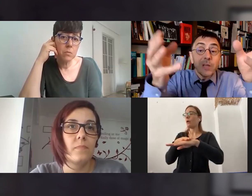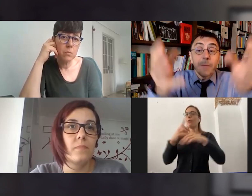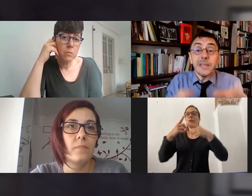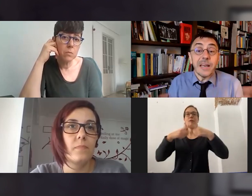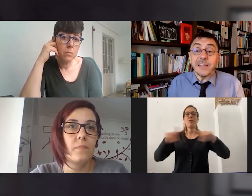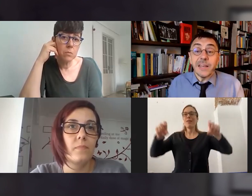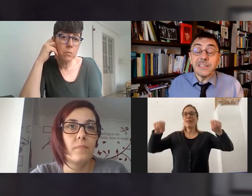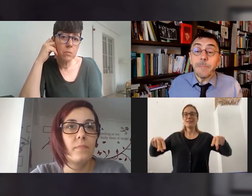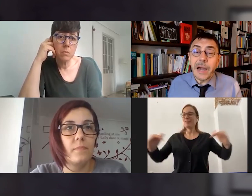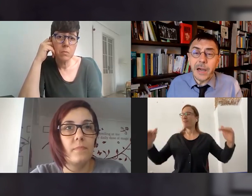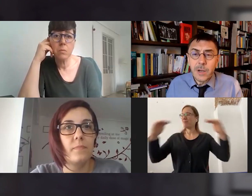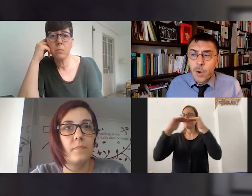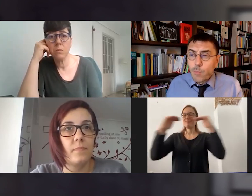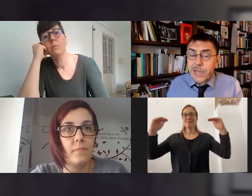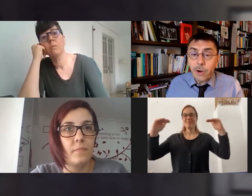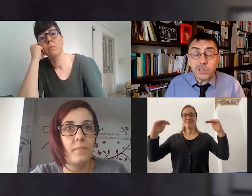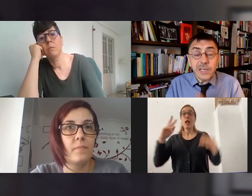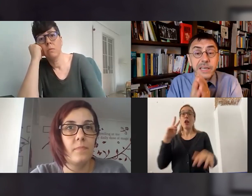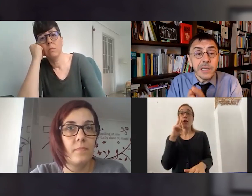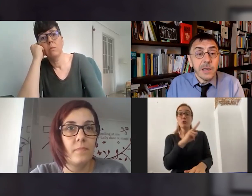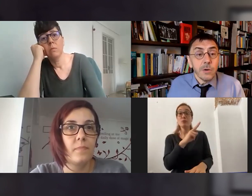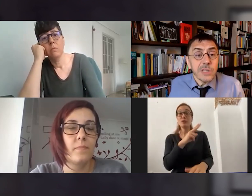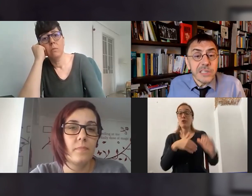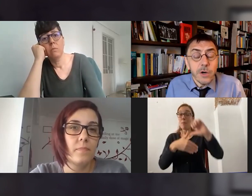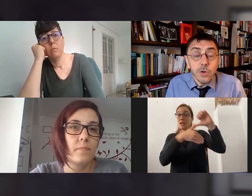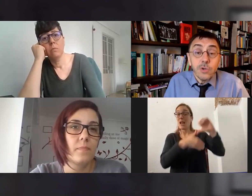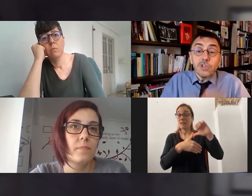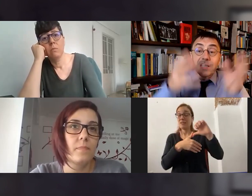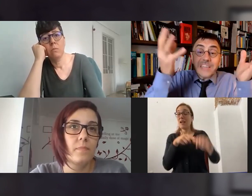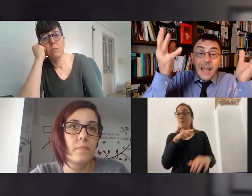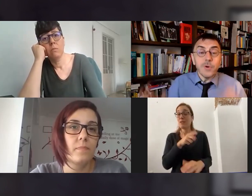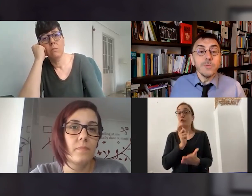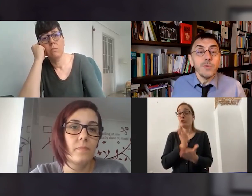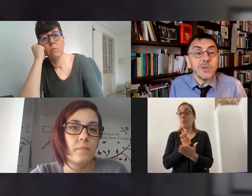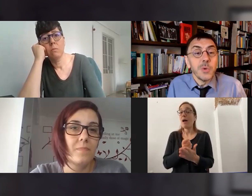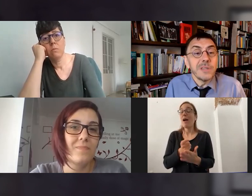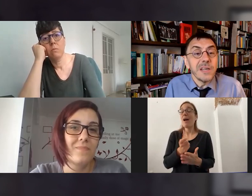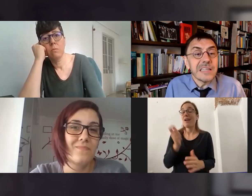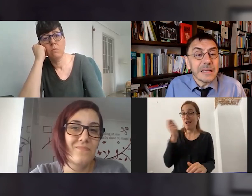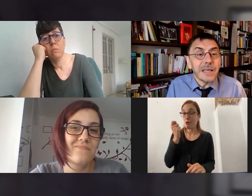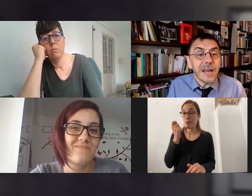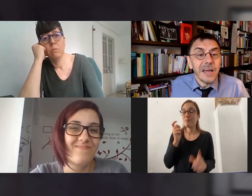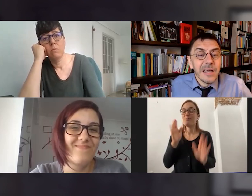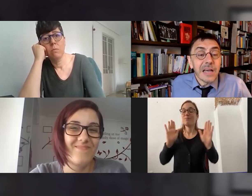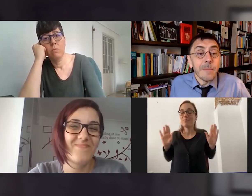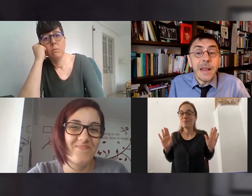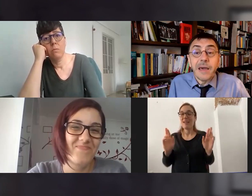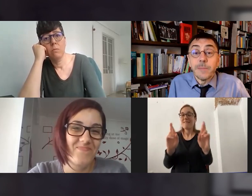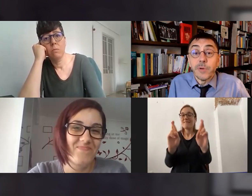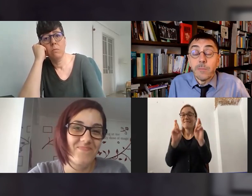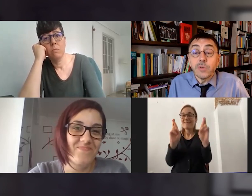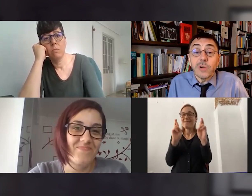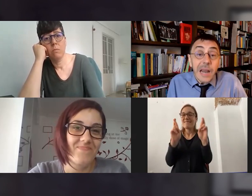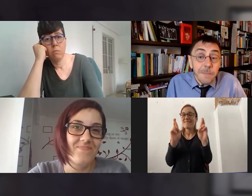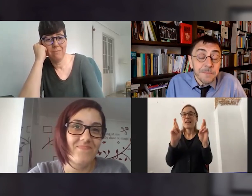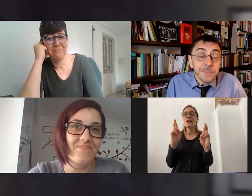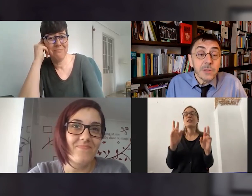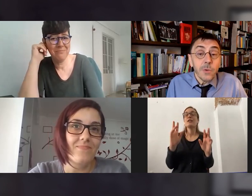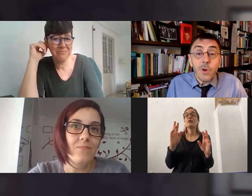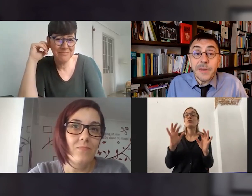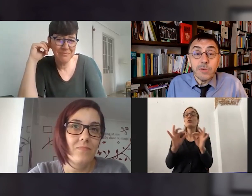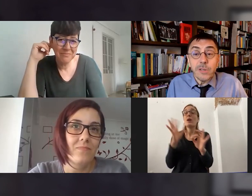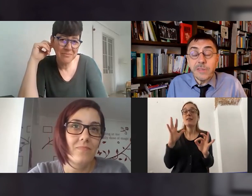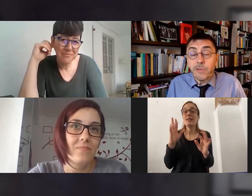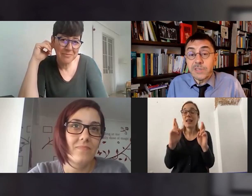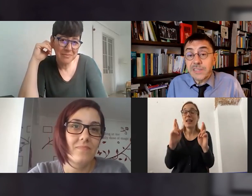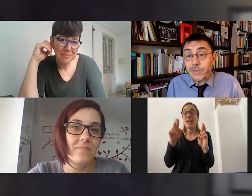lo hemos visto en América Latina, se paga muy caro. Así que nos deseamos mucha suerte en esta tercera asamblea de Podemos. Ojalá todo